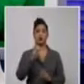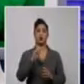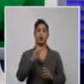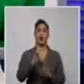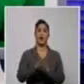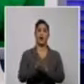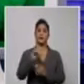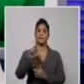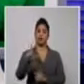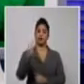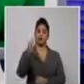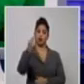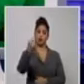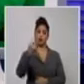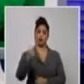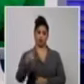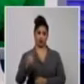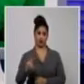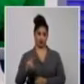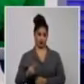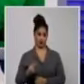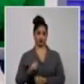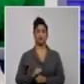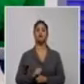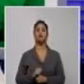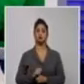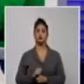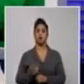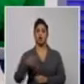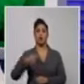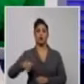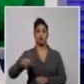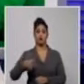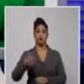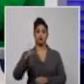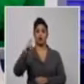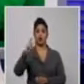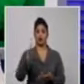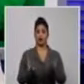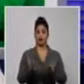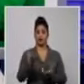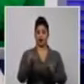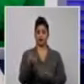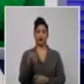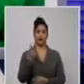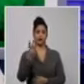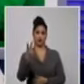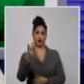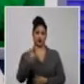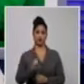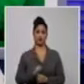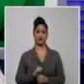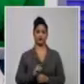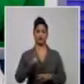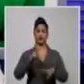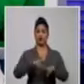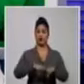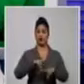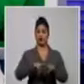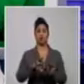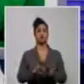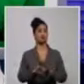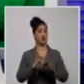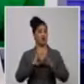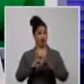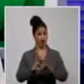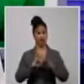cada uno, y el municipio Candelaria con 2 casos. La Habana con la cifra más alta